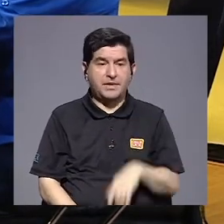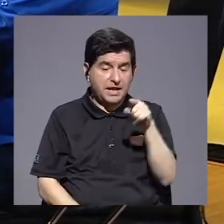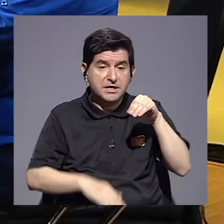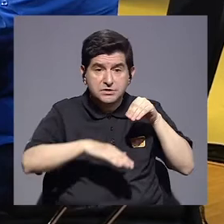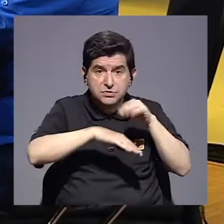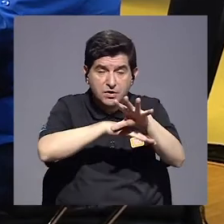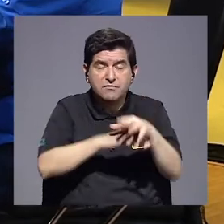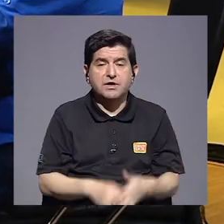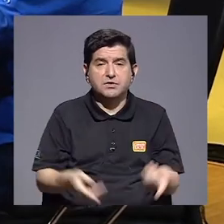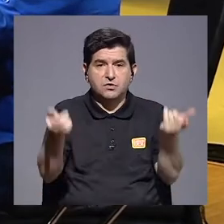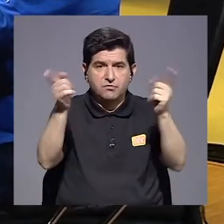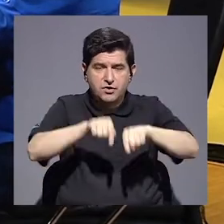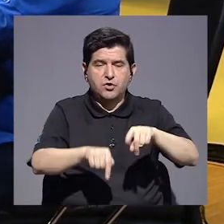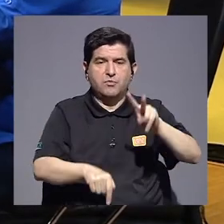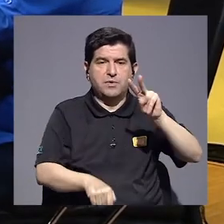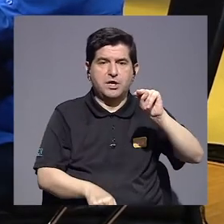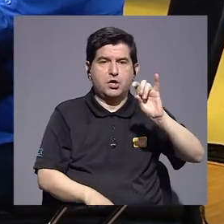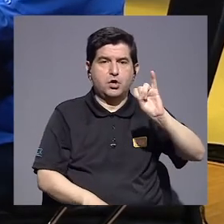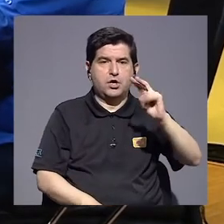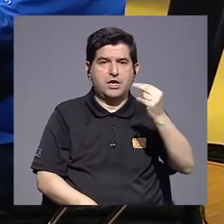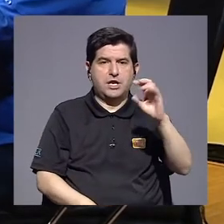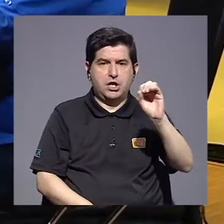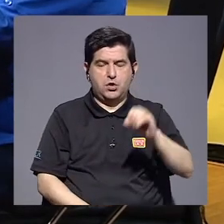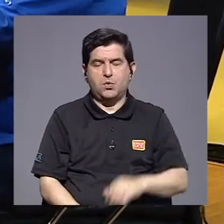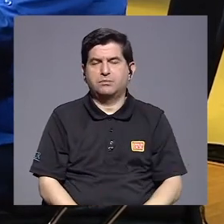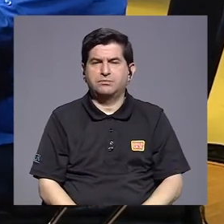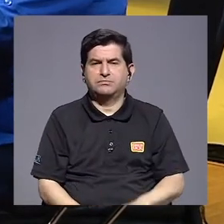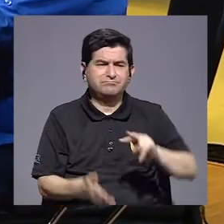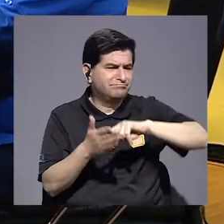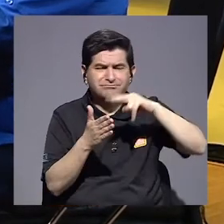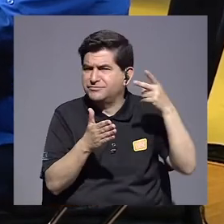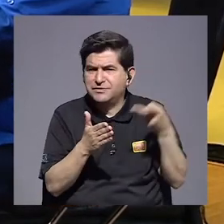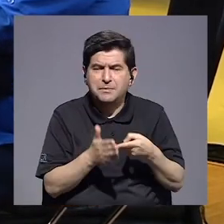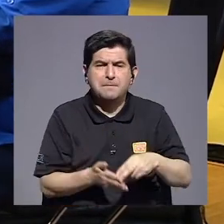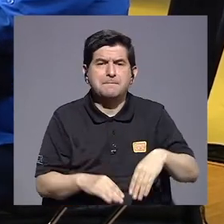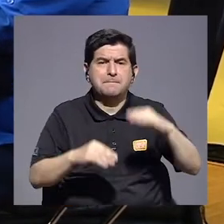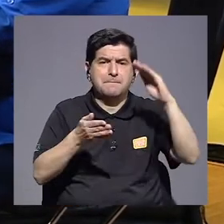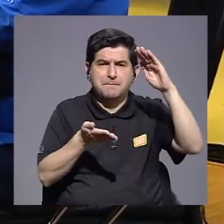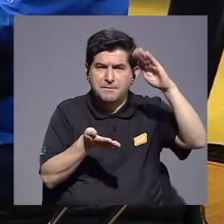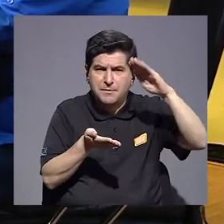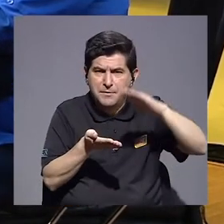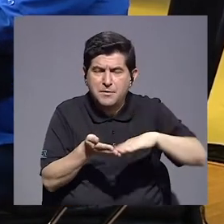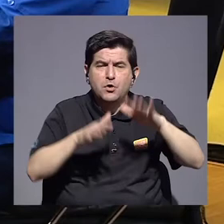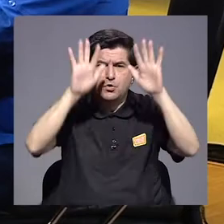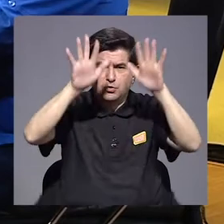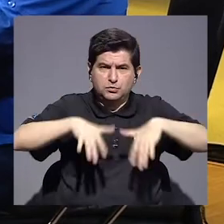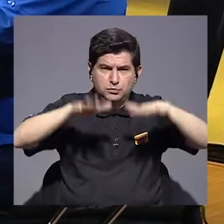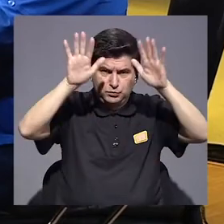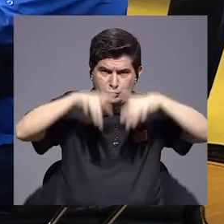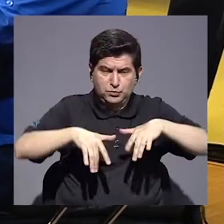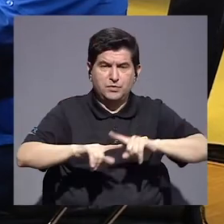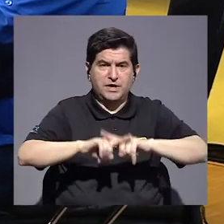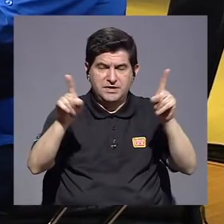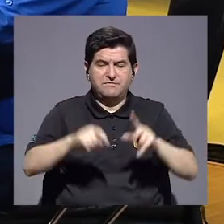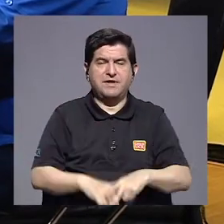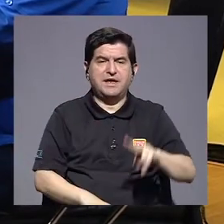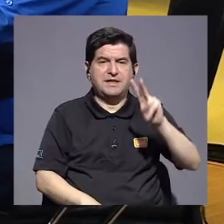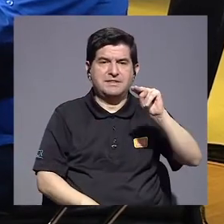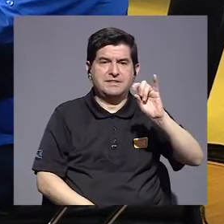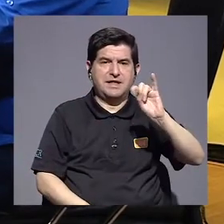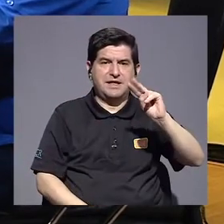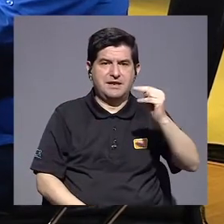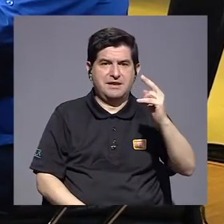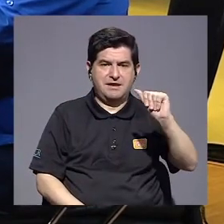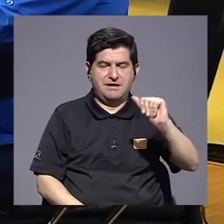es efecto del fenómeno del Niño. Fenómeno del Niño lo que implica es menos lluvias, a diferencia de la Niña.